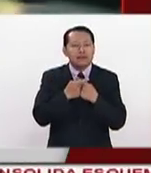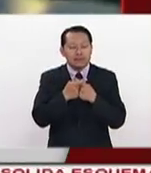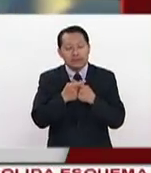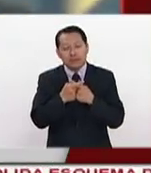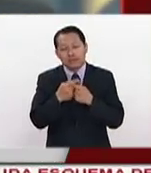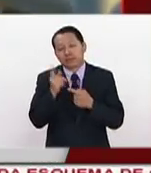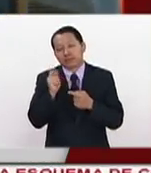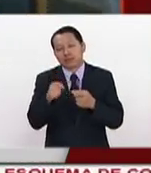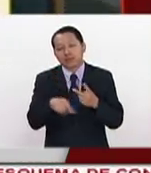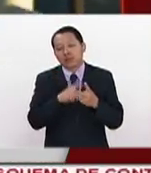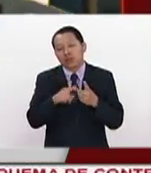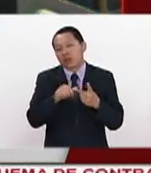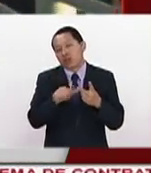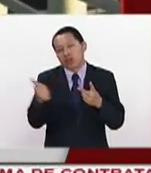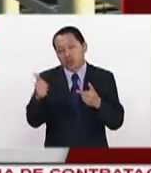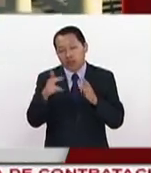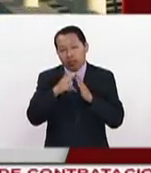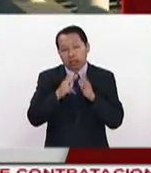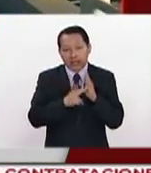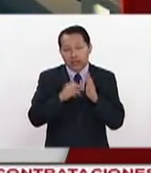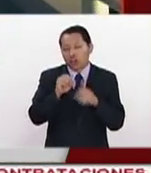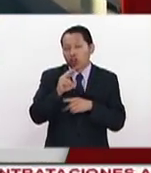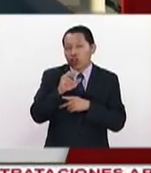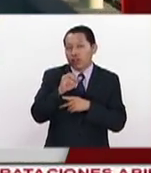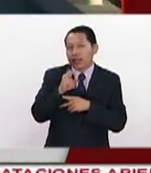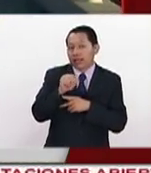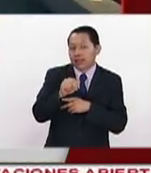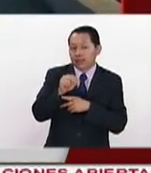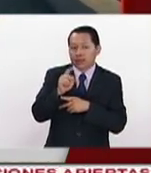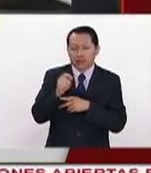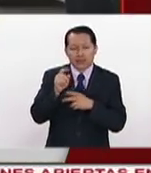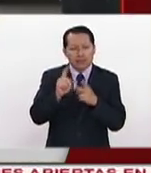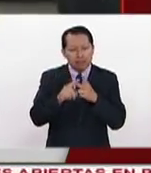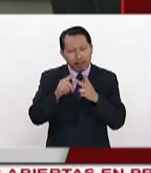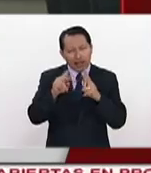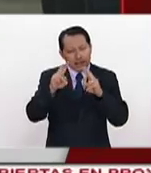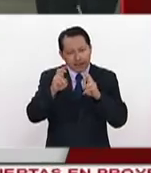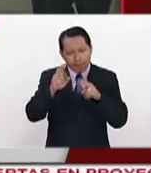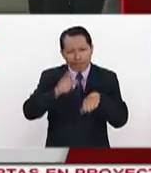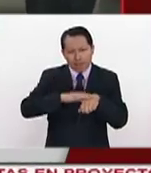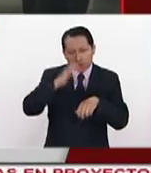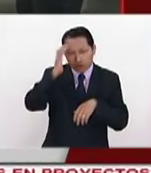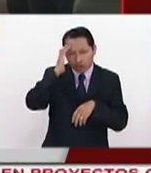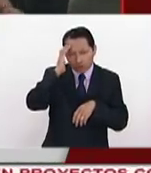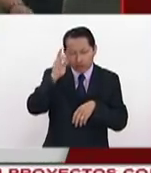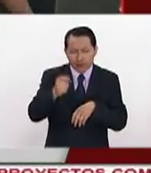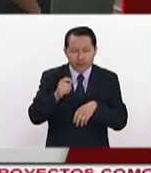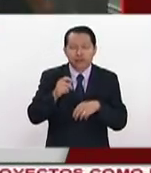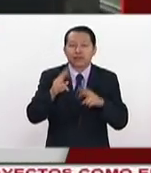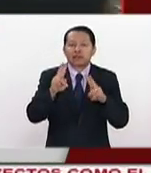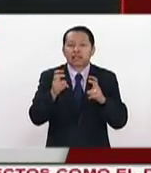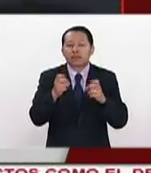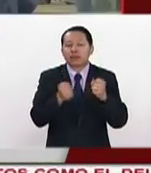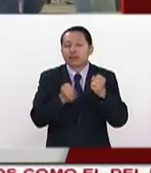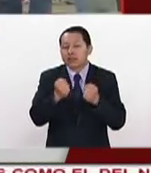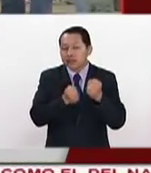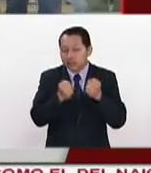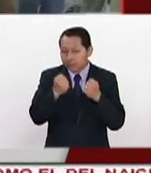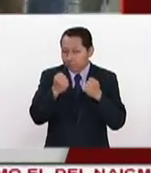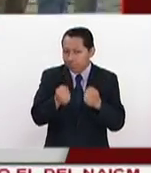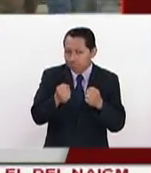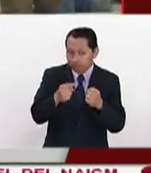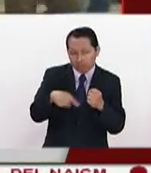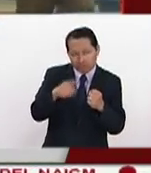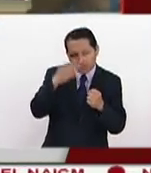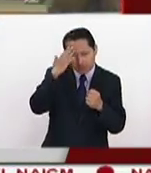Está obviamente el tema de reglas de origen. Yo creo que es el tema más conocido, sobre todo en el sector automotriz. Bien